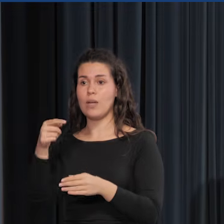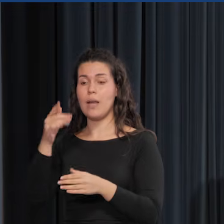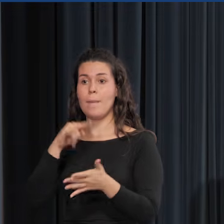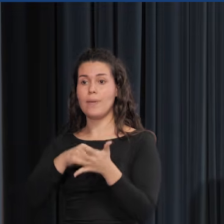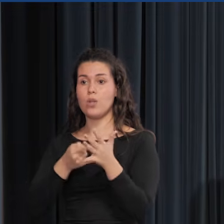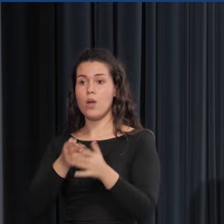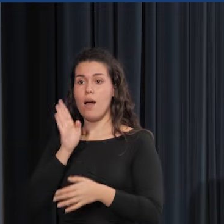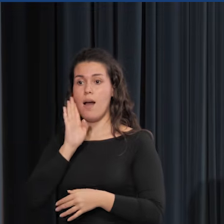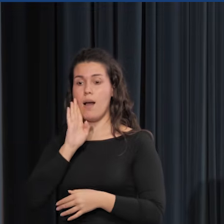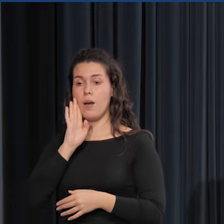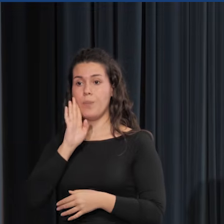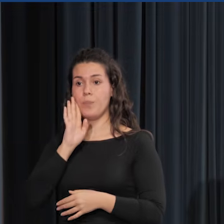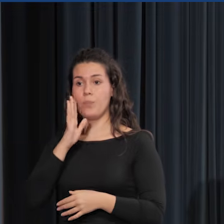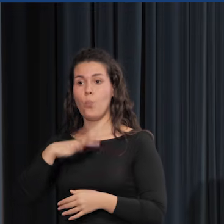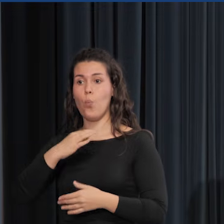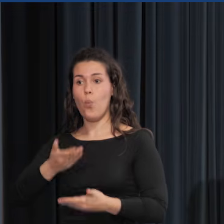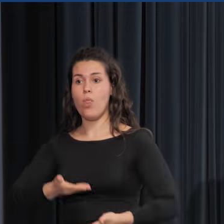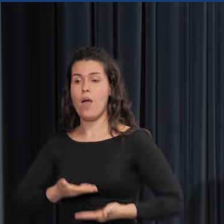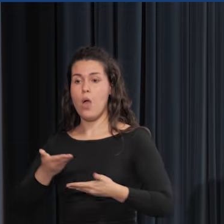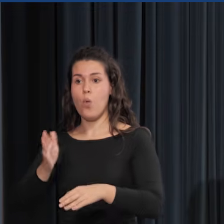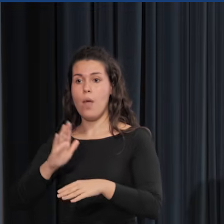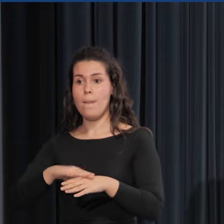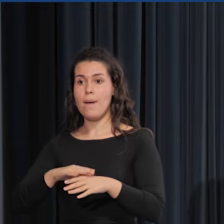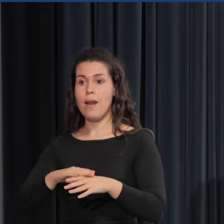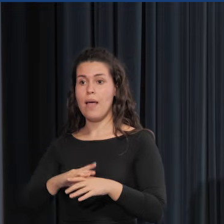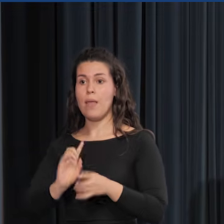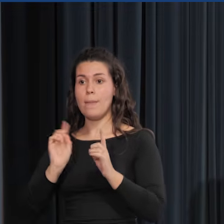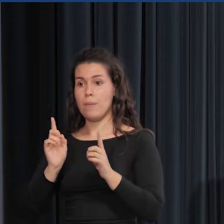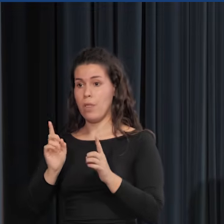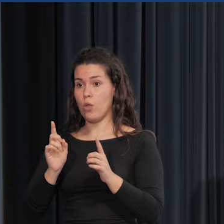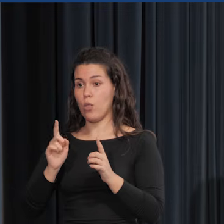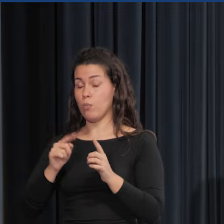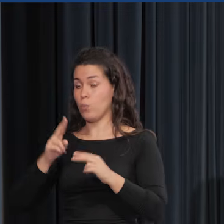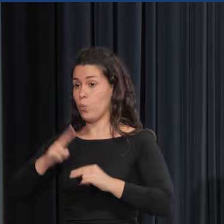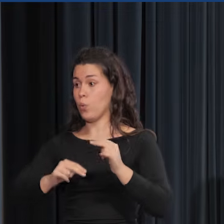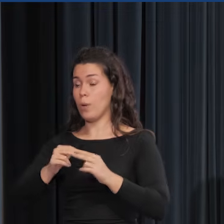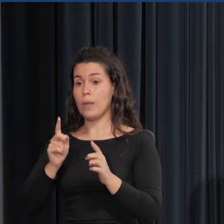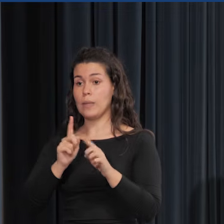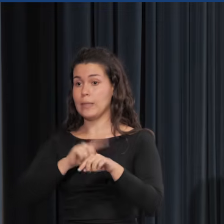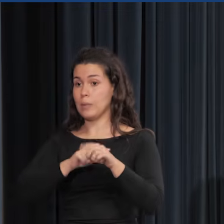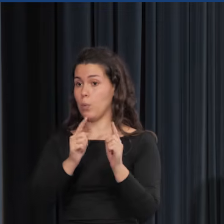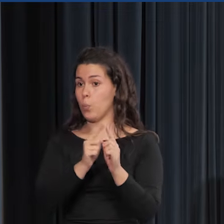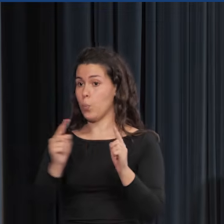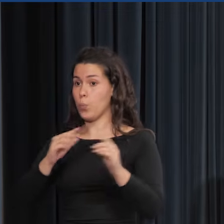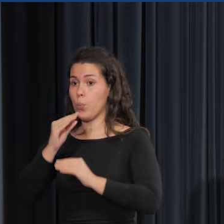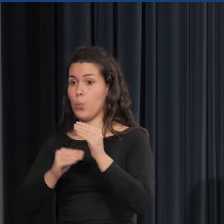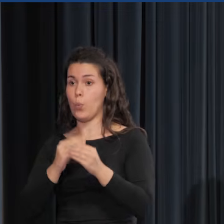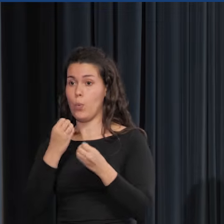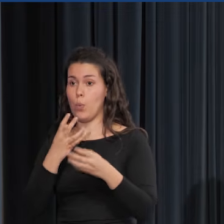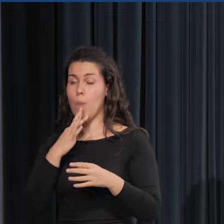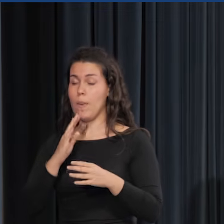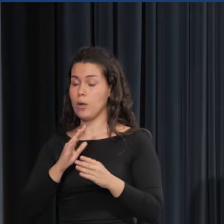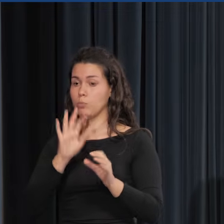metodología puede contribuir a integrar la prevención a lo largo del ciclo de vida de una construcción. Y por último, comentar dos documentos